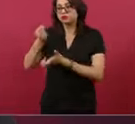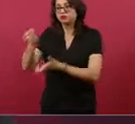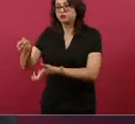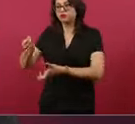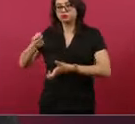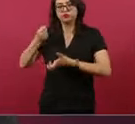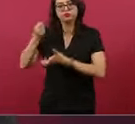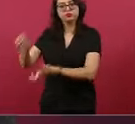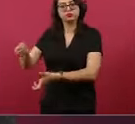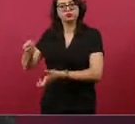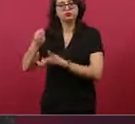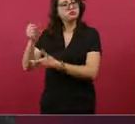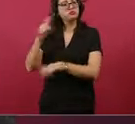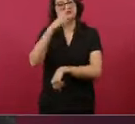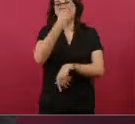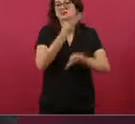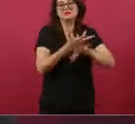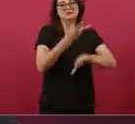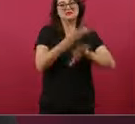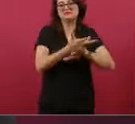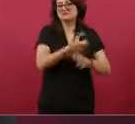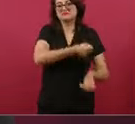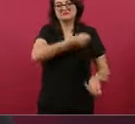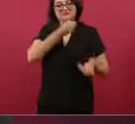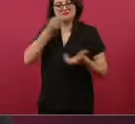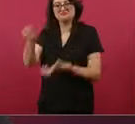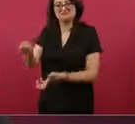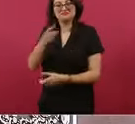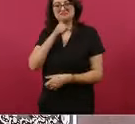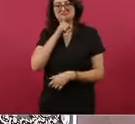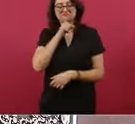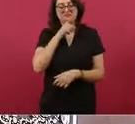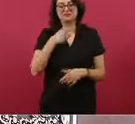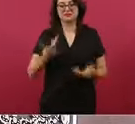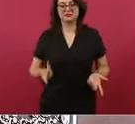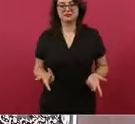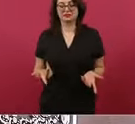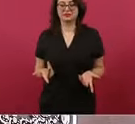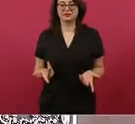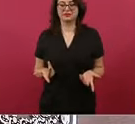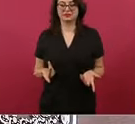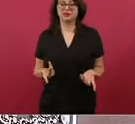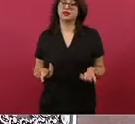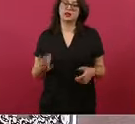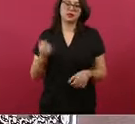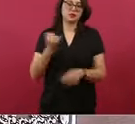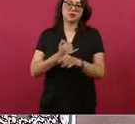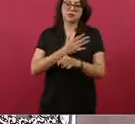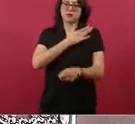que Estados Unidos en programas dedicados a la gente.